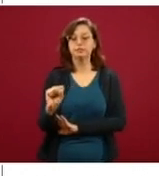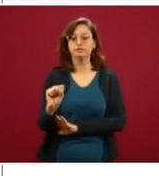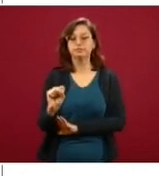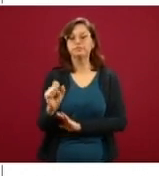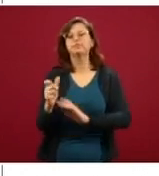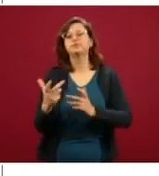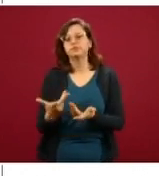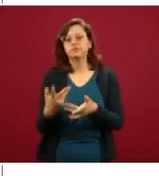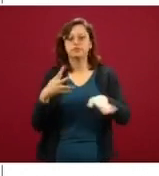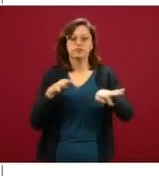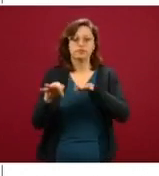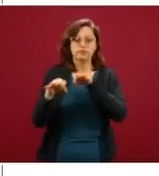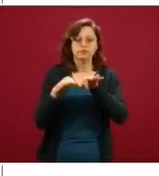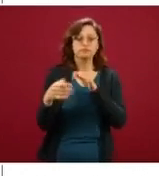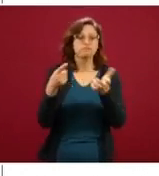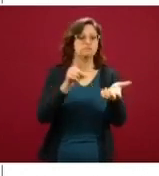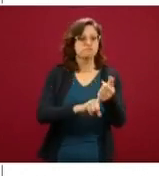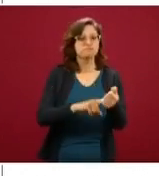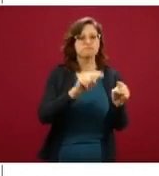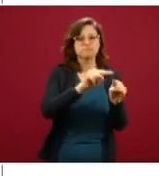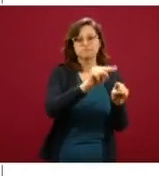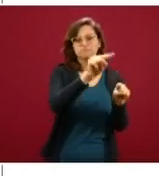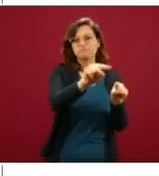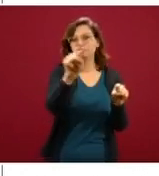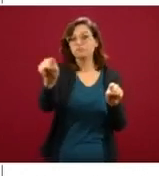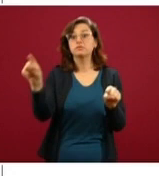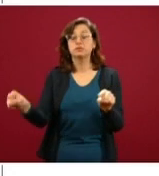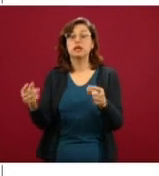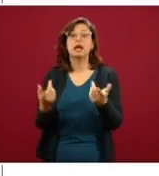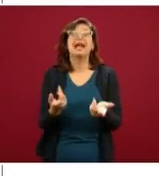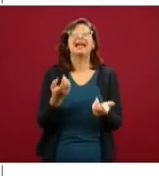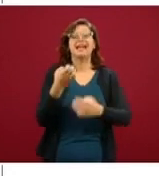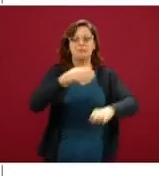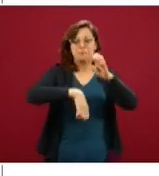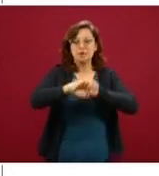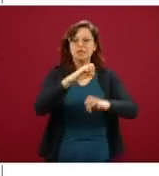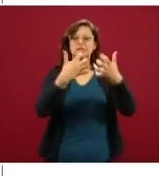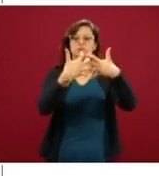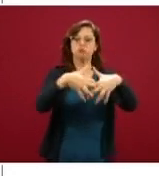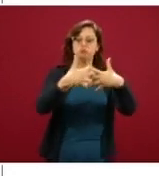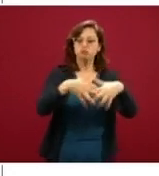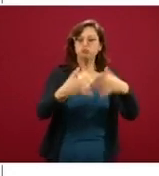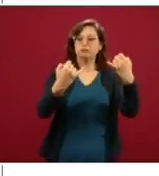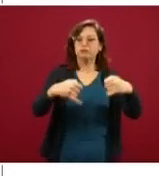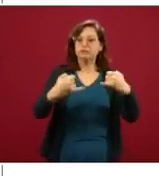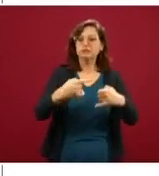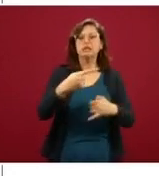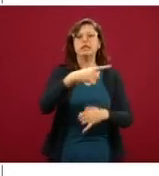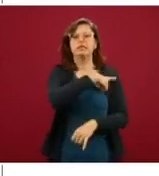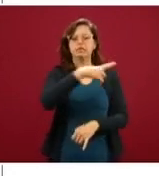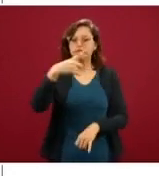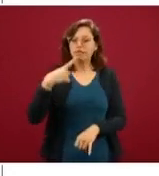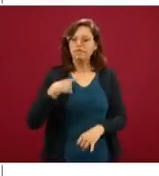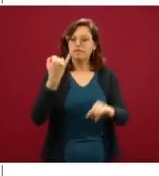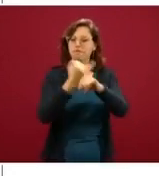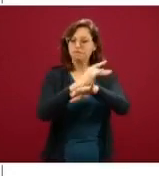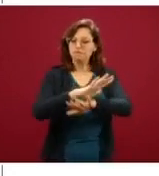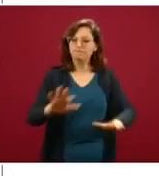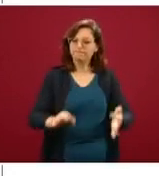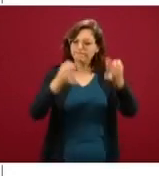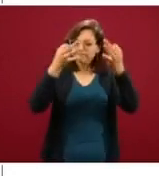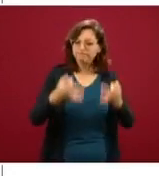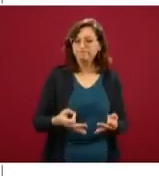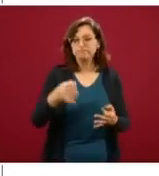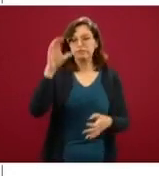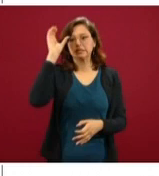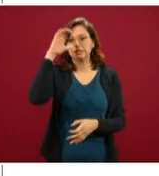los campos de trabajo, nos interesa que las empresas, las industrias tengan información científica de primera mano que les